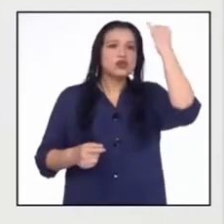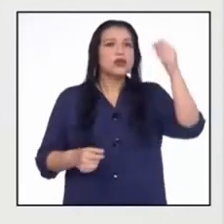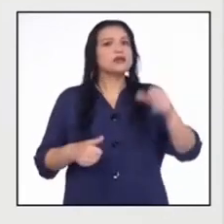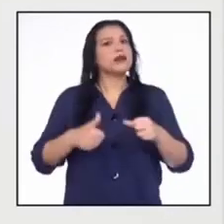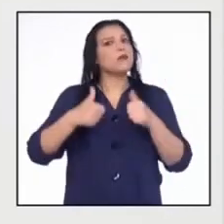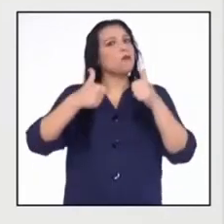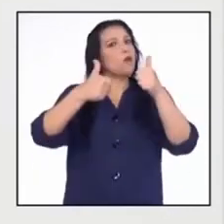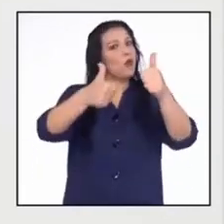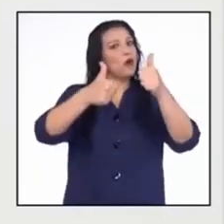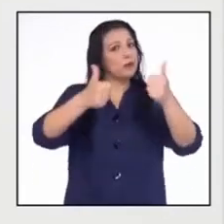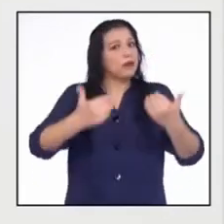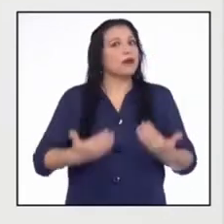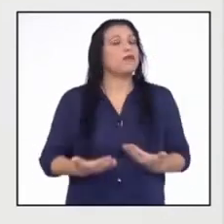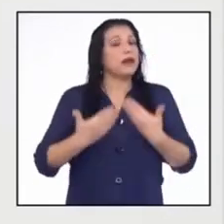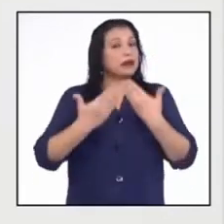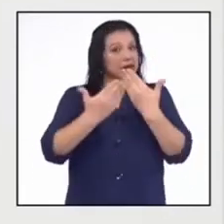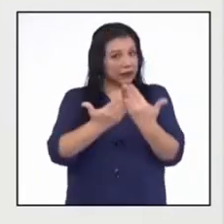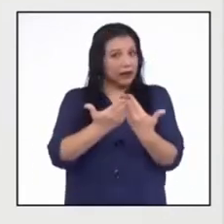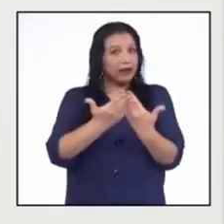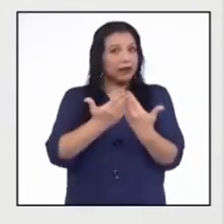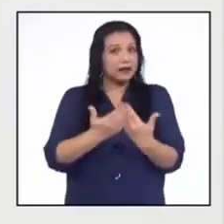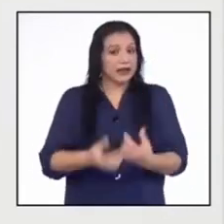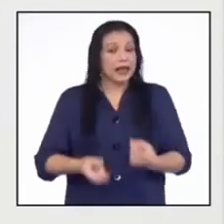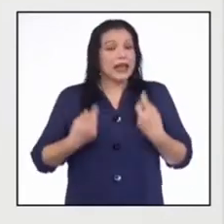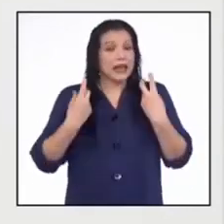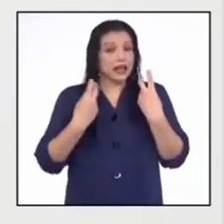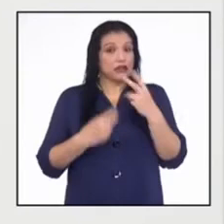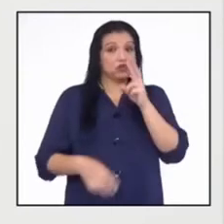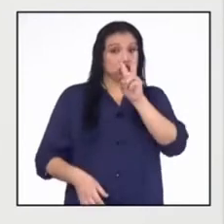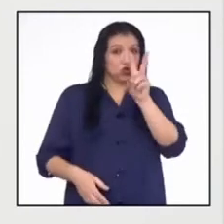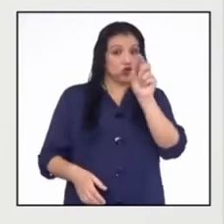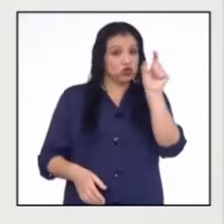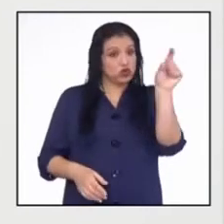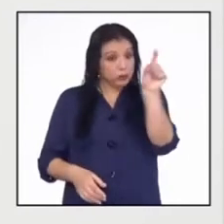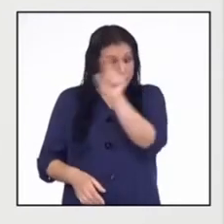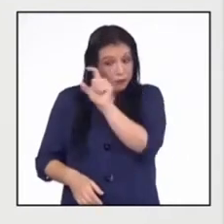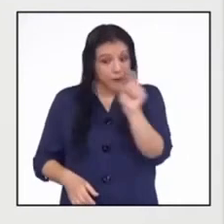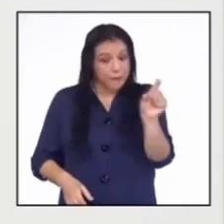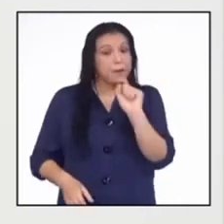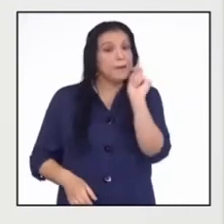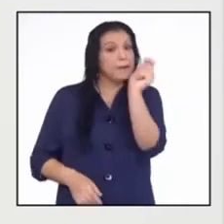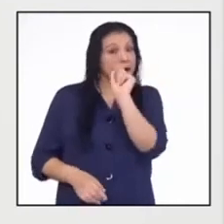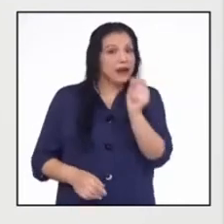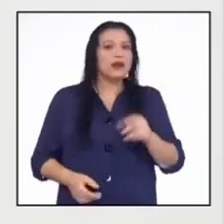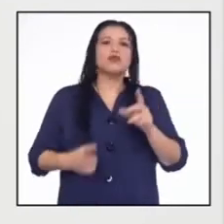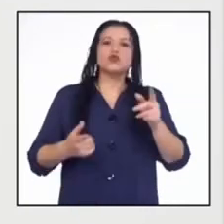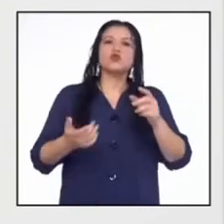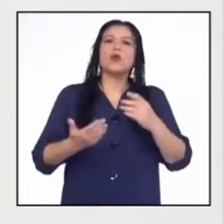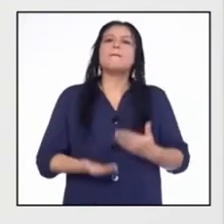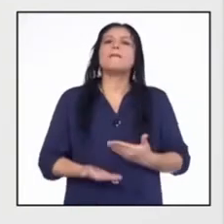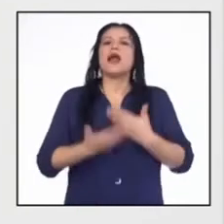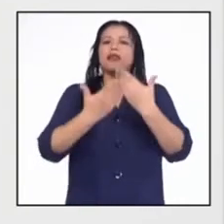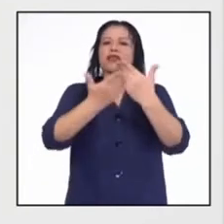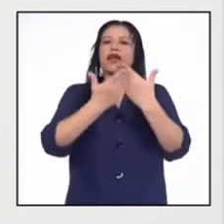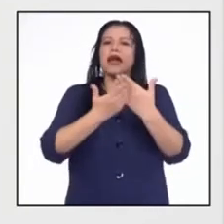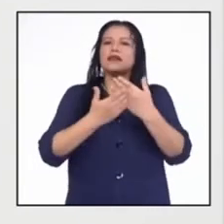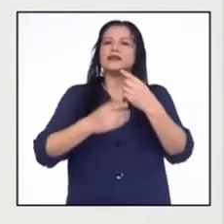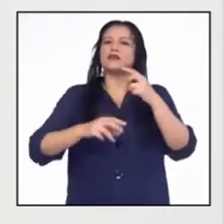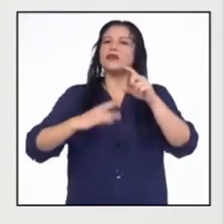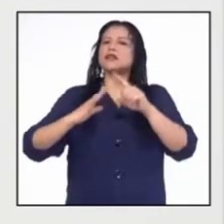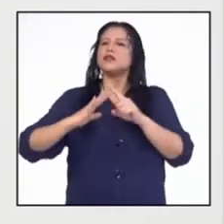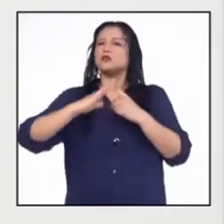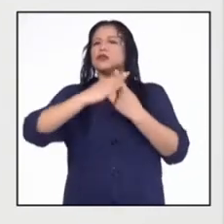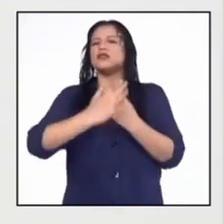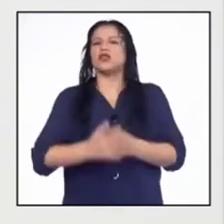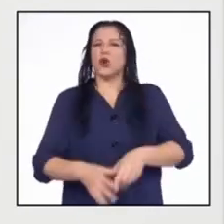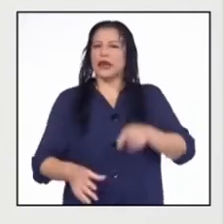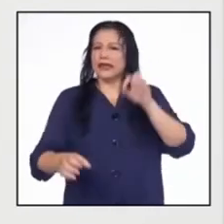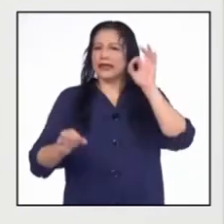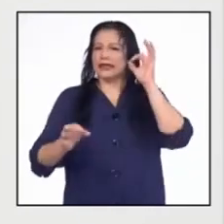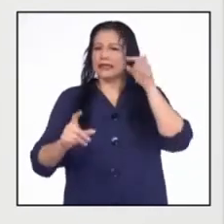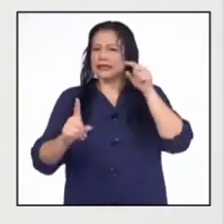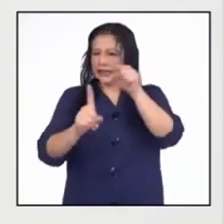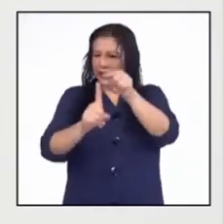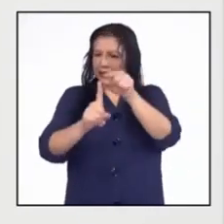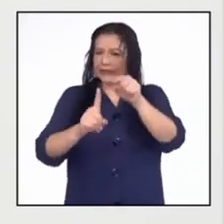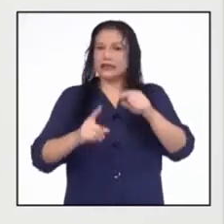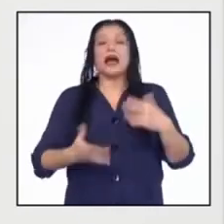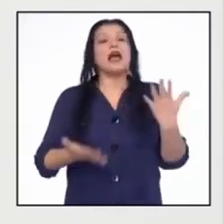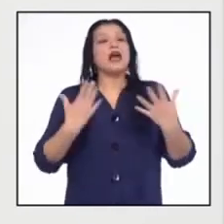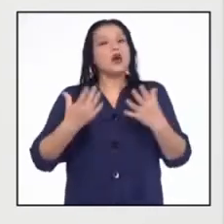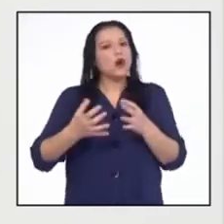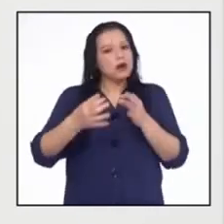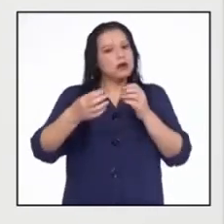bien planteadas. En estos 2 párrafos planteas una situación concreta y son argumentos bien propuestos,